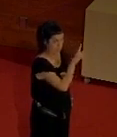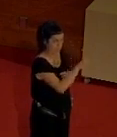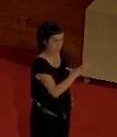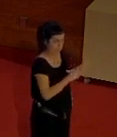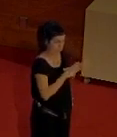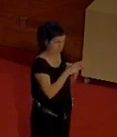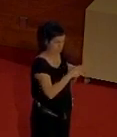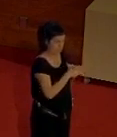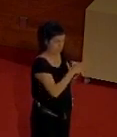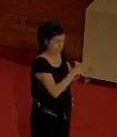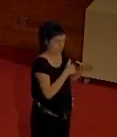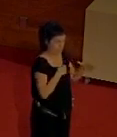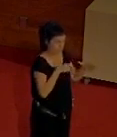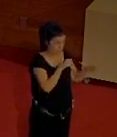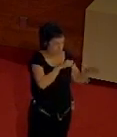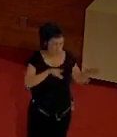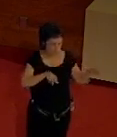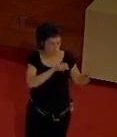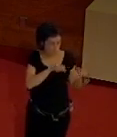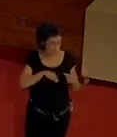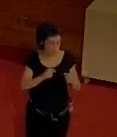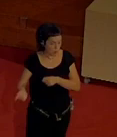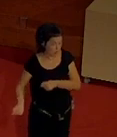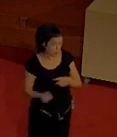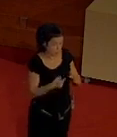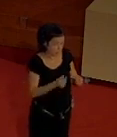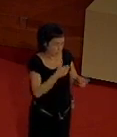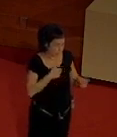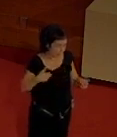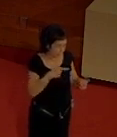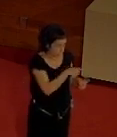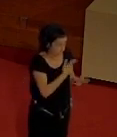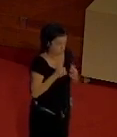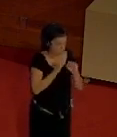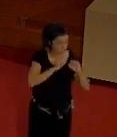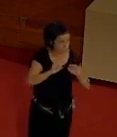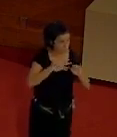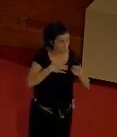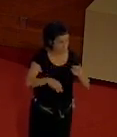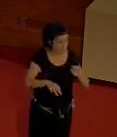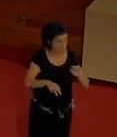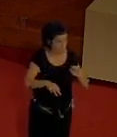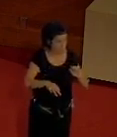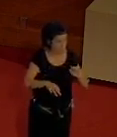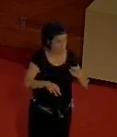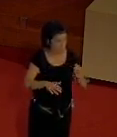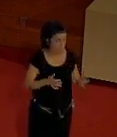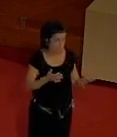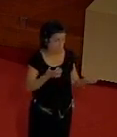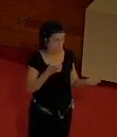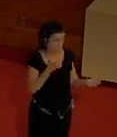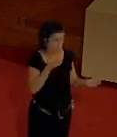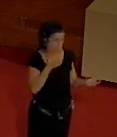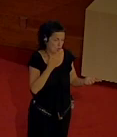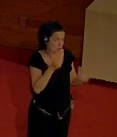me llega a casa y lo que yo quiero vender al resto del mundo ese es el punto principal O sea si tuviera que definir uno solo